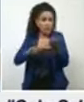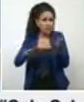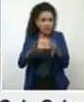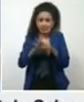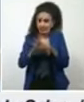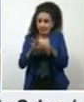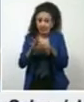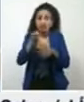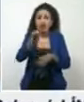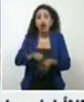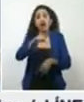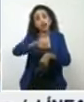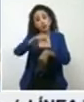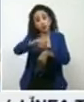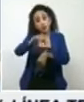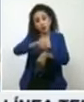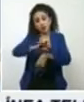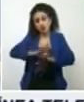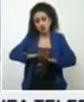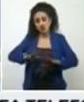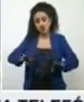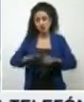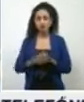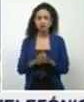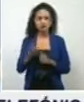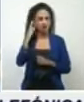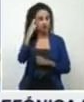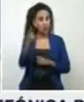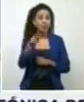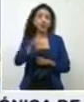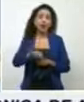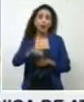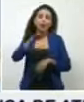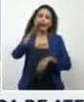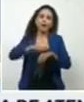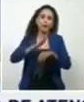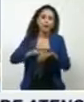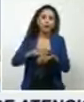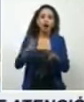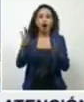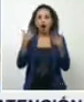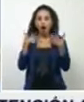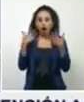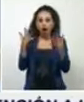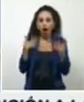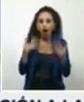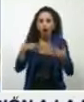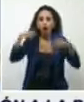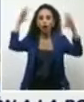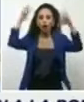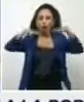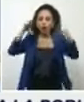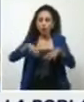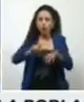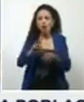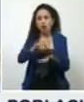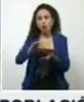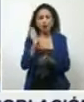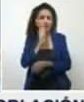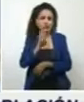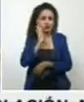estos momentos, acuérdense, el calor, las lluvias, el problema de los saneamientos, los